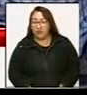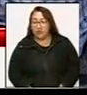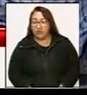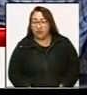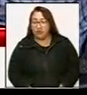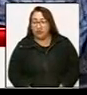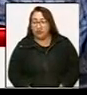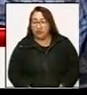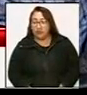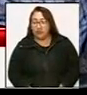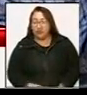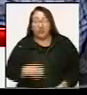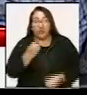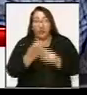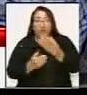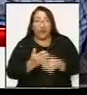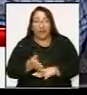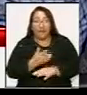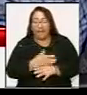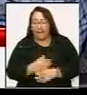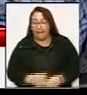A ver, lo comenté al comienzo.